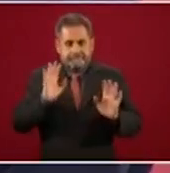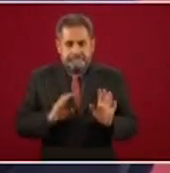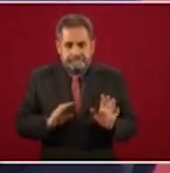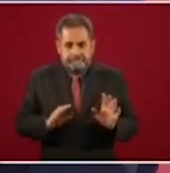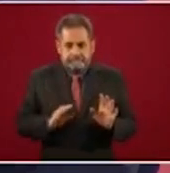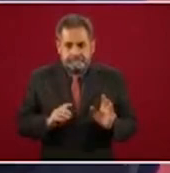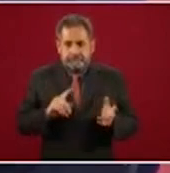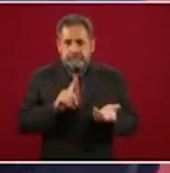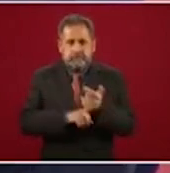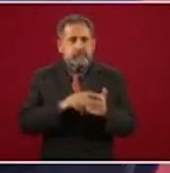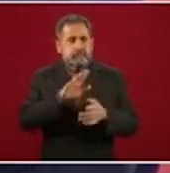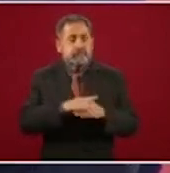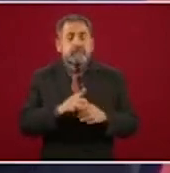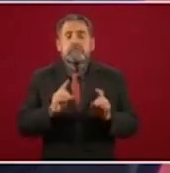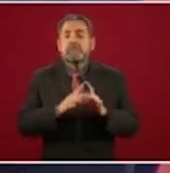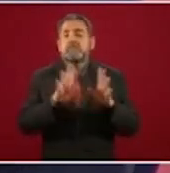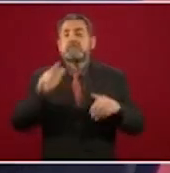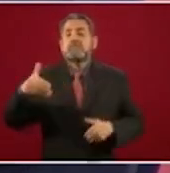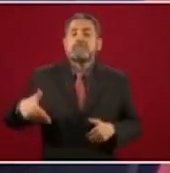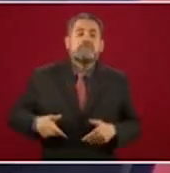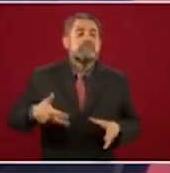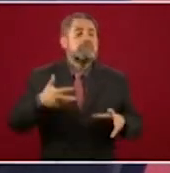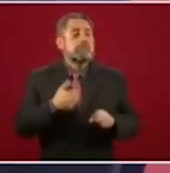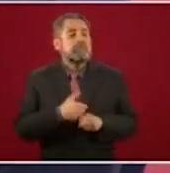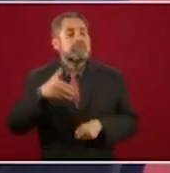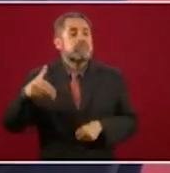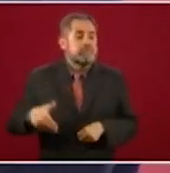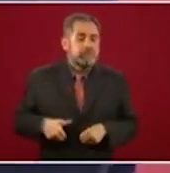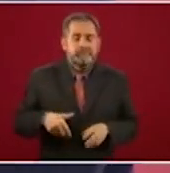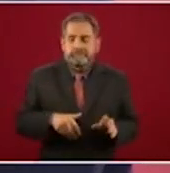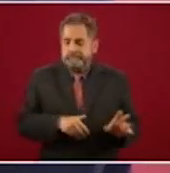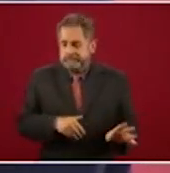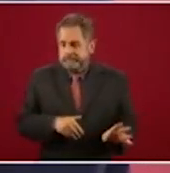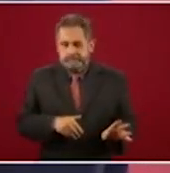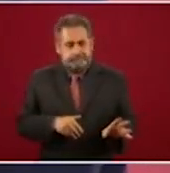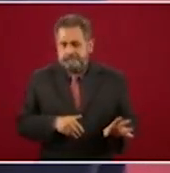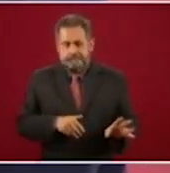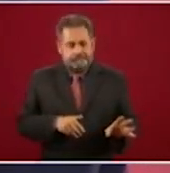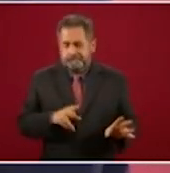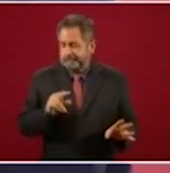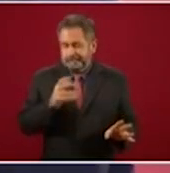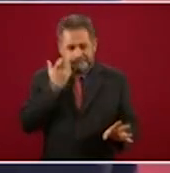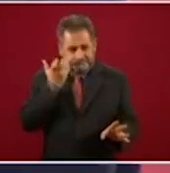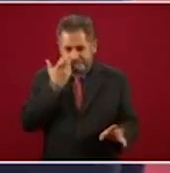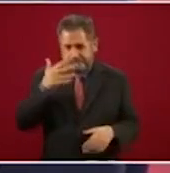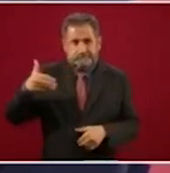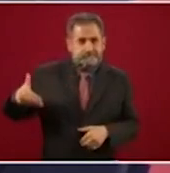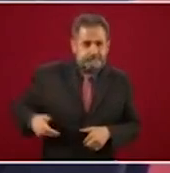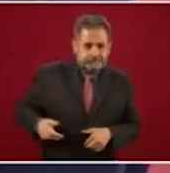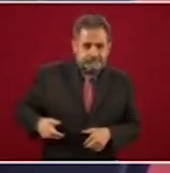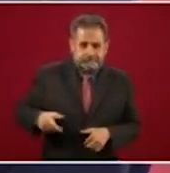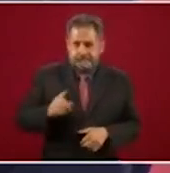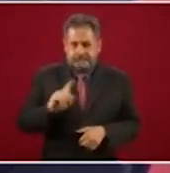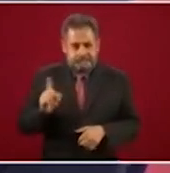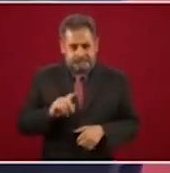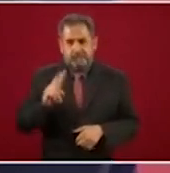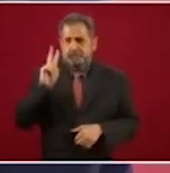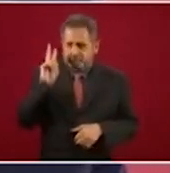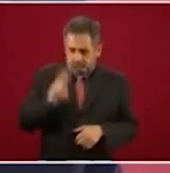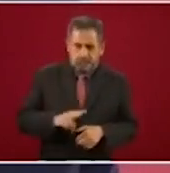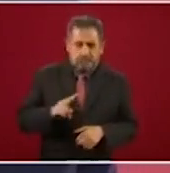Primero se había hablado de un accidente, se demostró que no, que fue